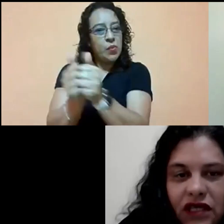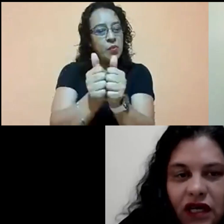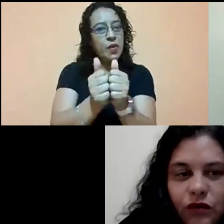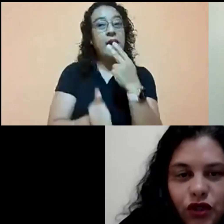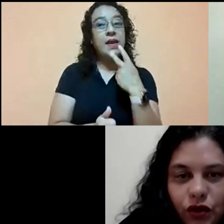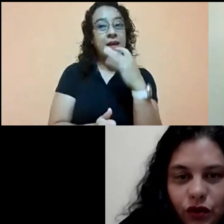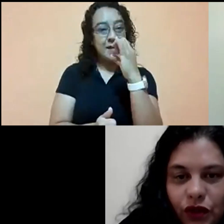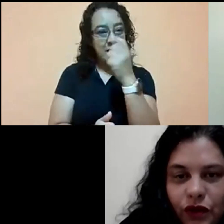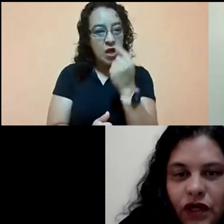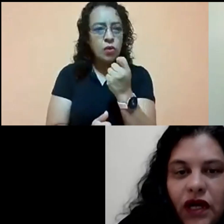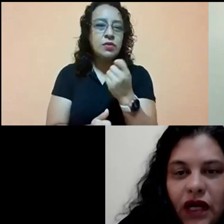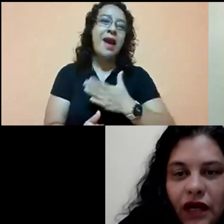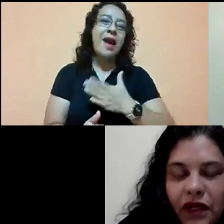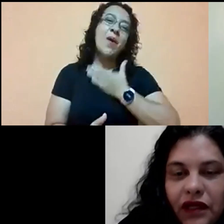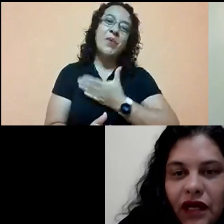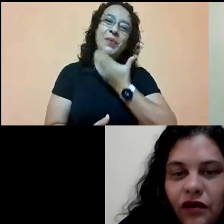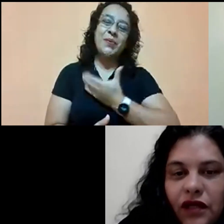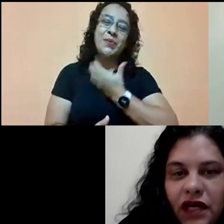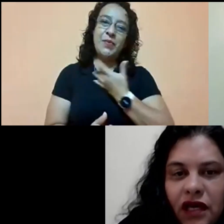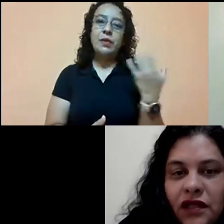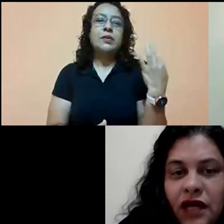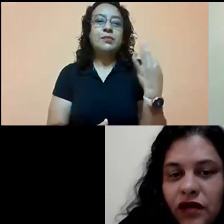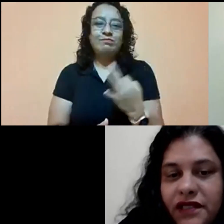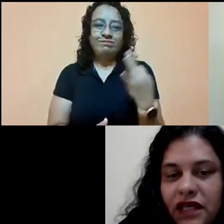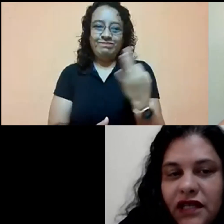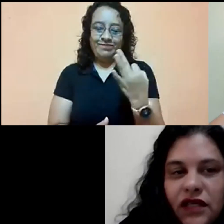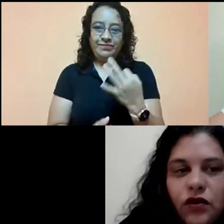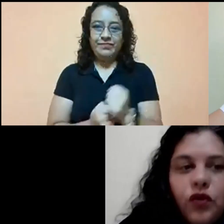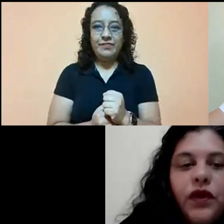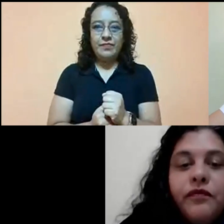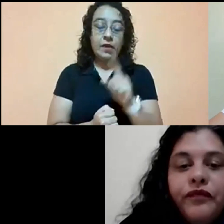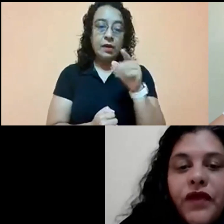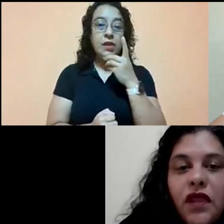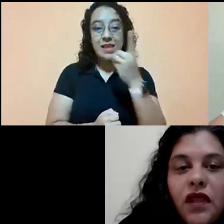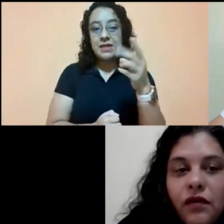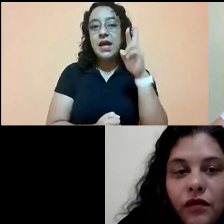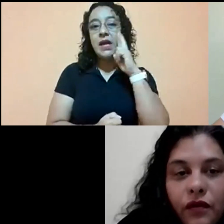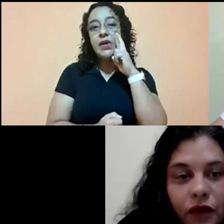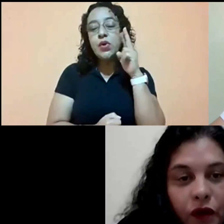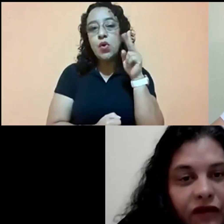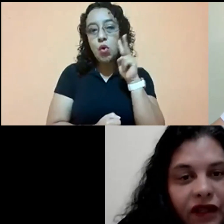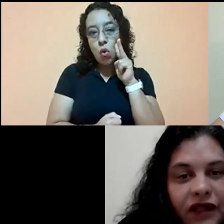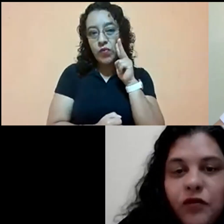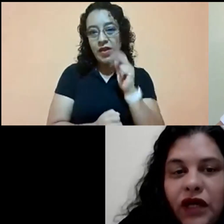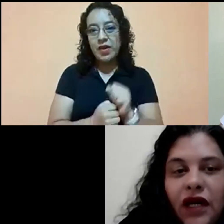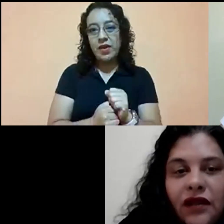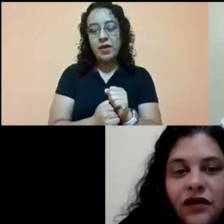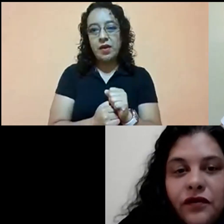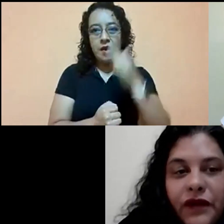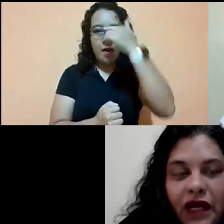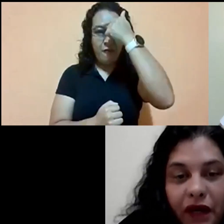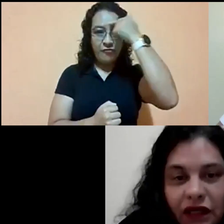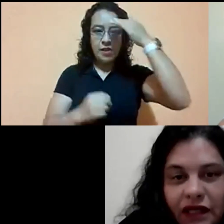mucha dicha y de mucho orgullo. Realmente ya lo decía señor Rubí, con la frente muy